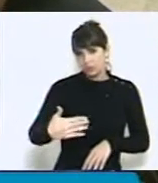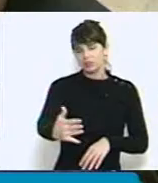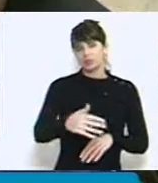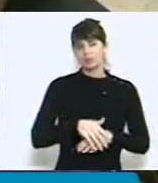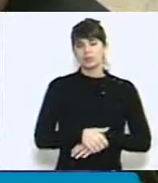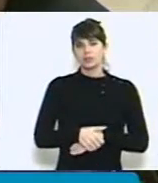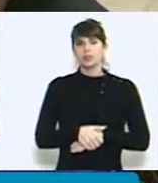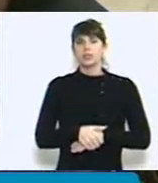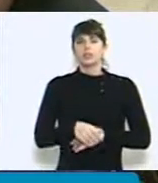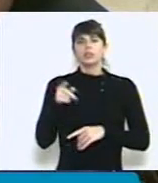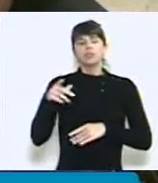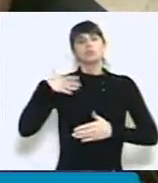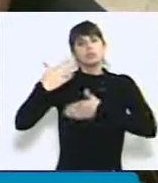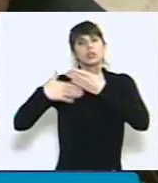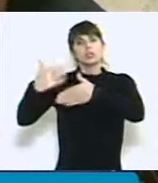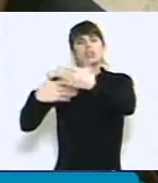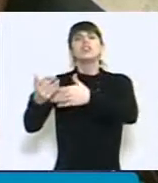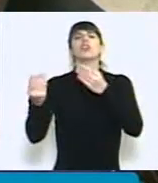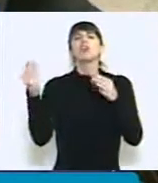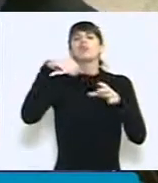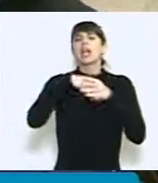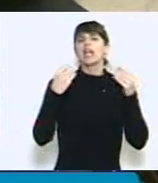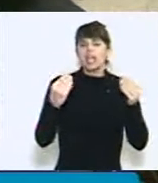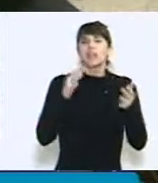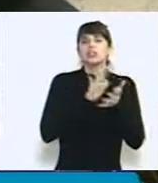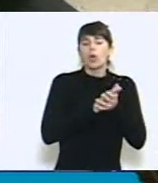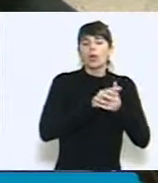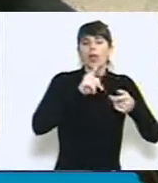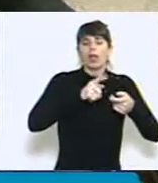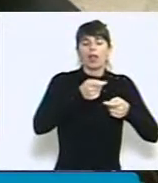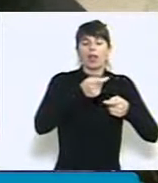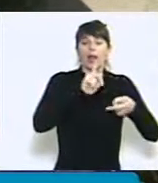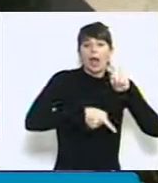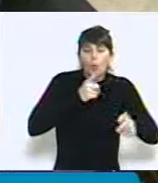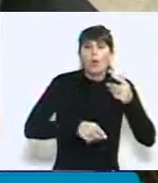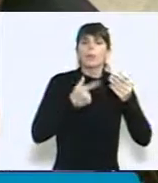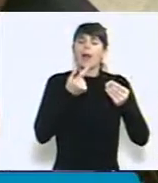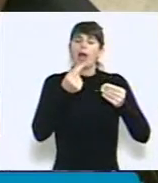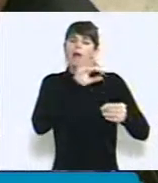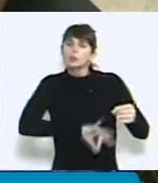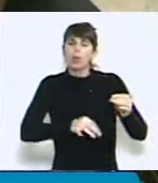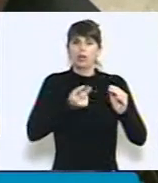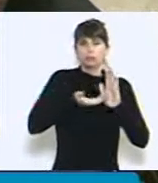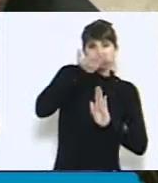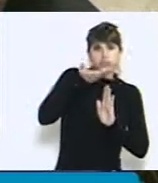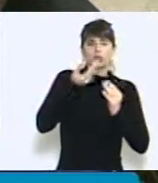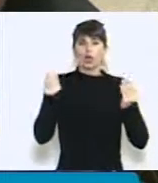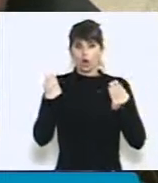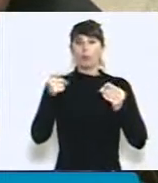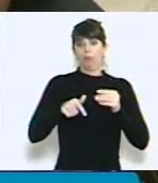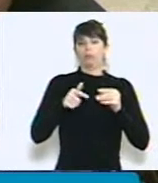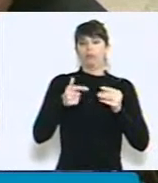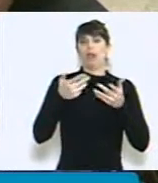Forman parte de ese proceso las negociaciones paritarias que han servido para mejorar el salario real.